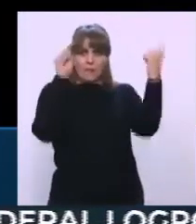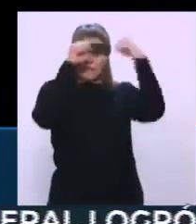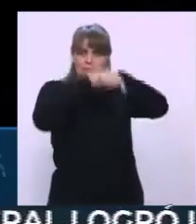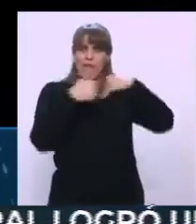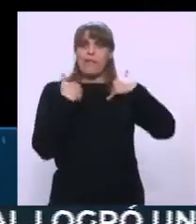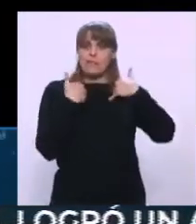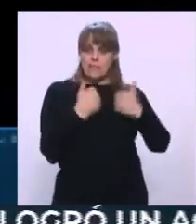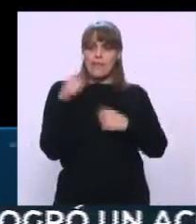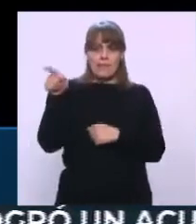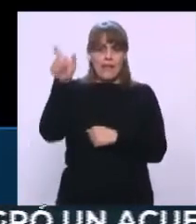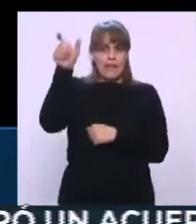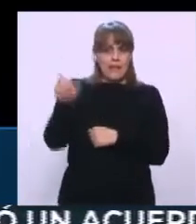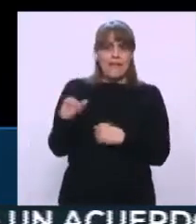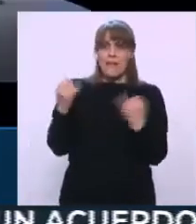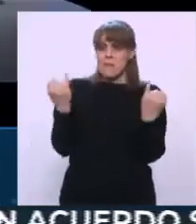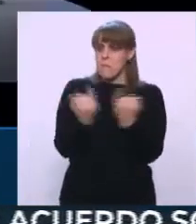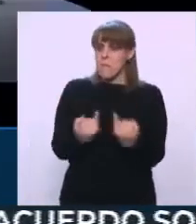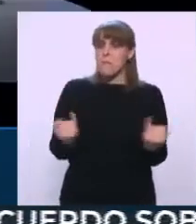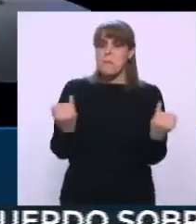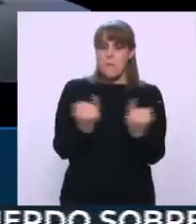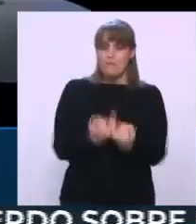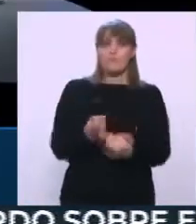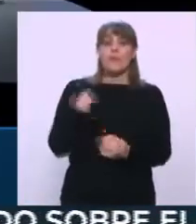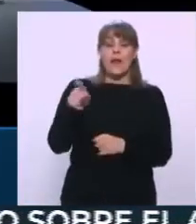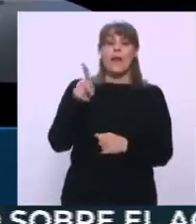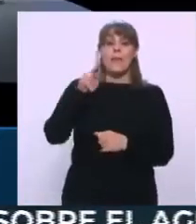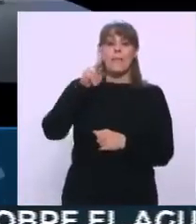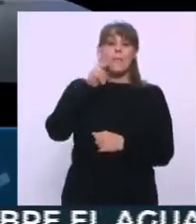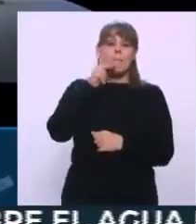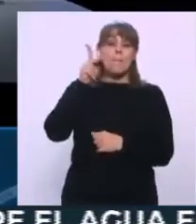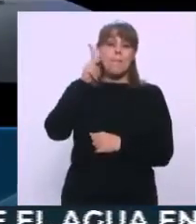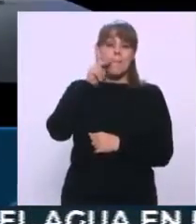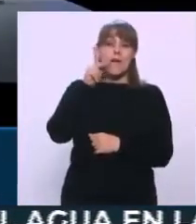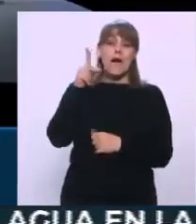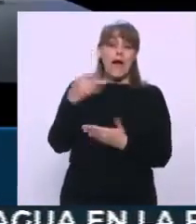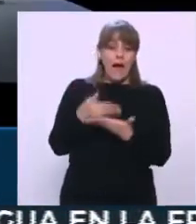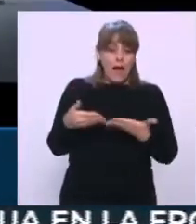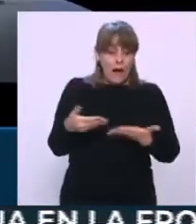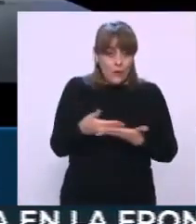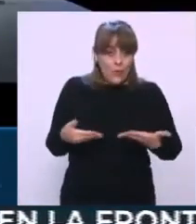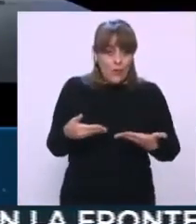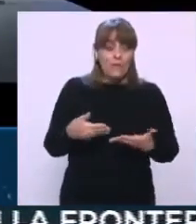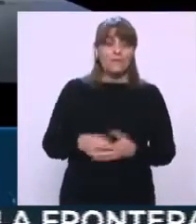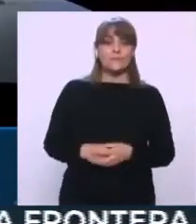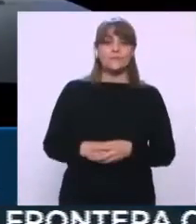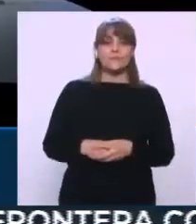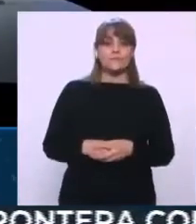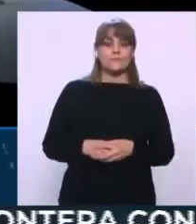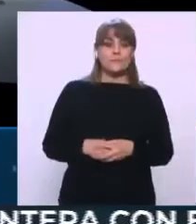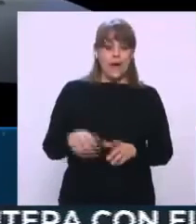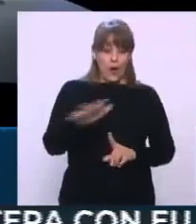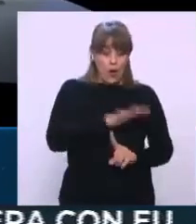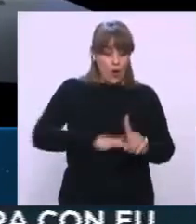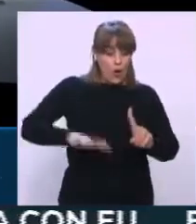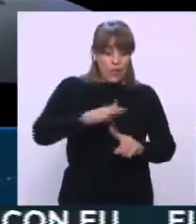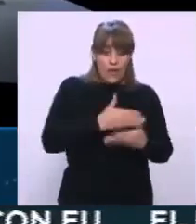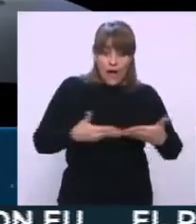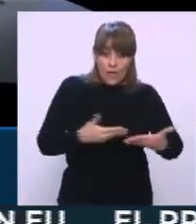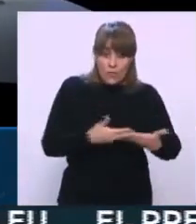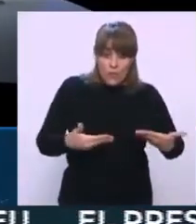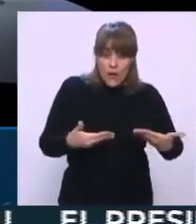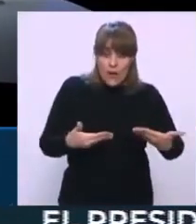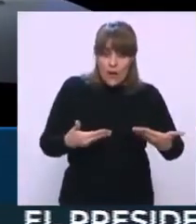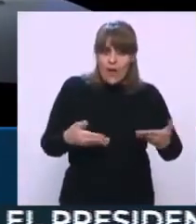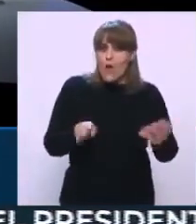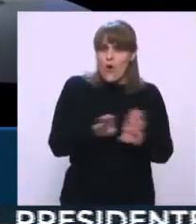es un Papa de su tiempo, como decía en la cápsula, es decir, la realidad contemporánea tiene que ser leída con